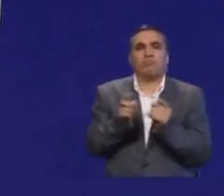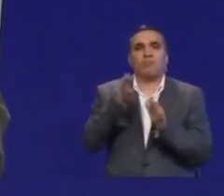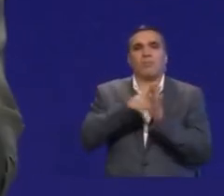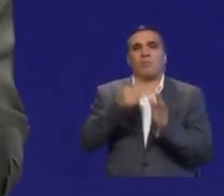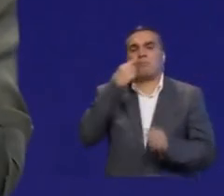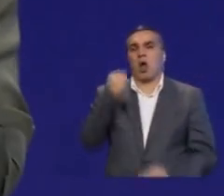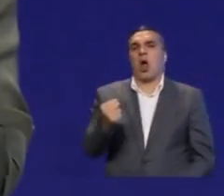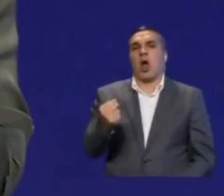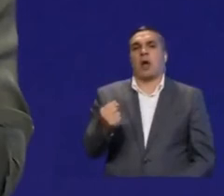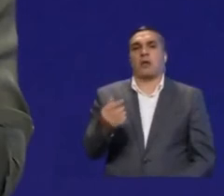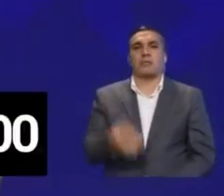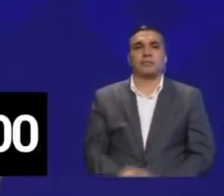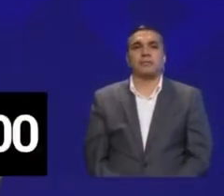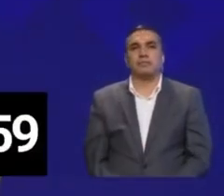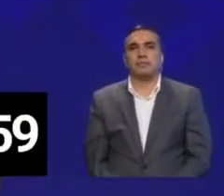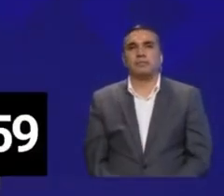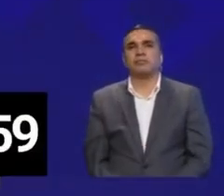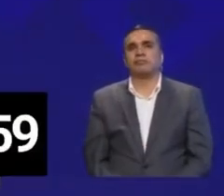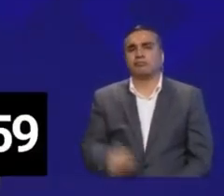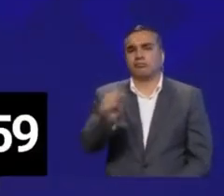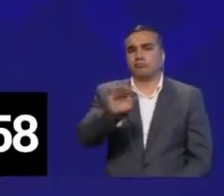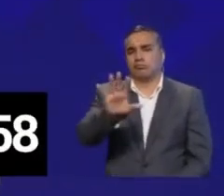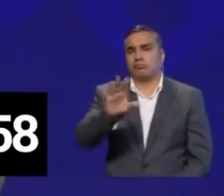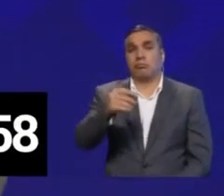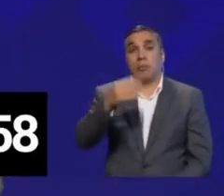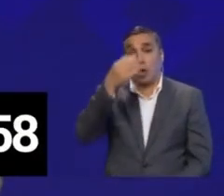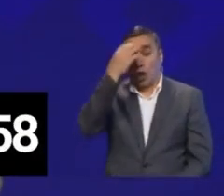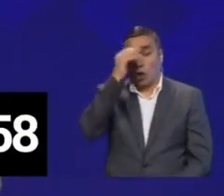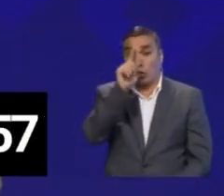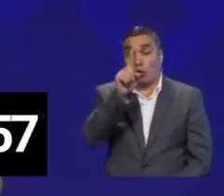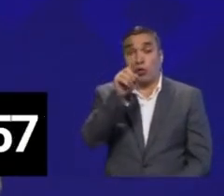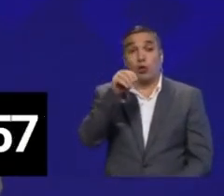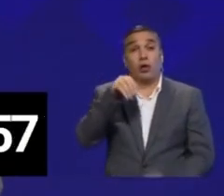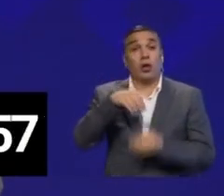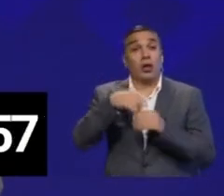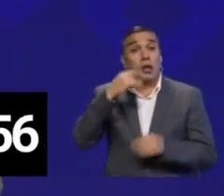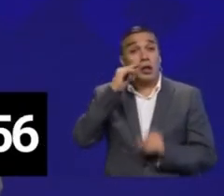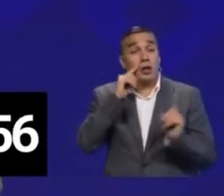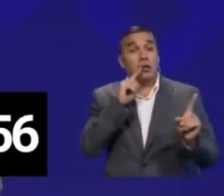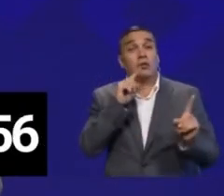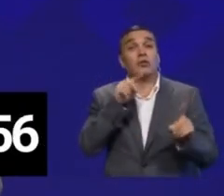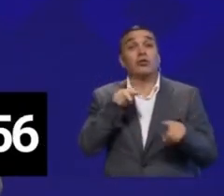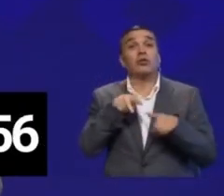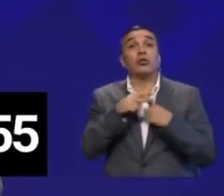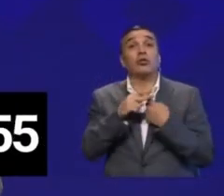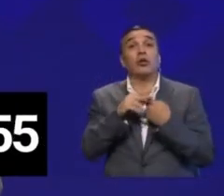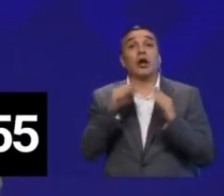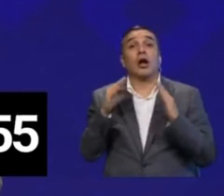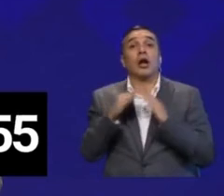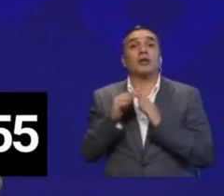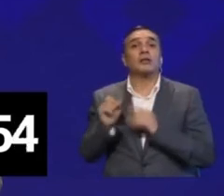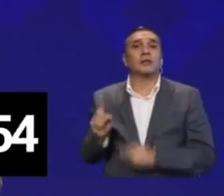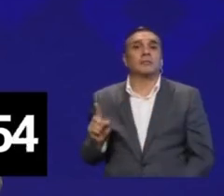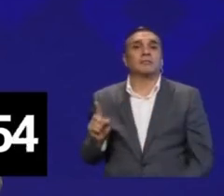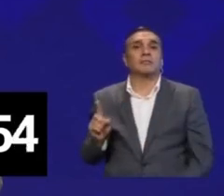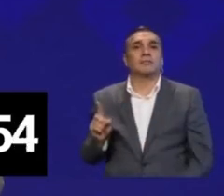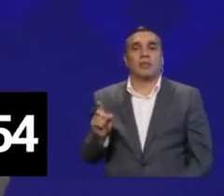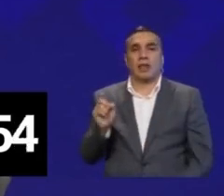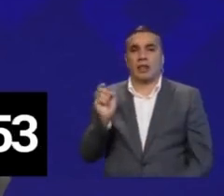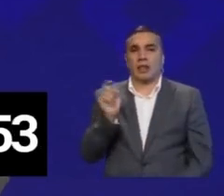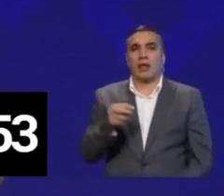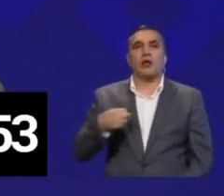machismo? Claro que sí. La educación en los niños viene desde la casa.